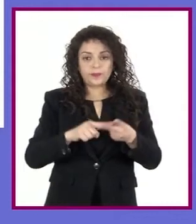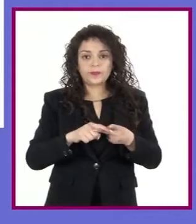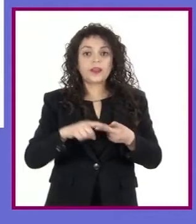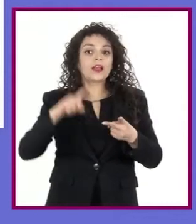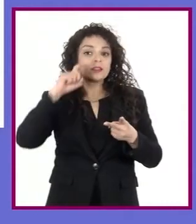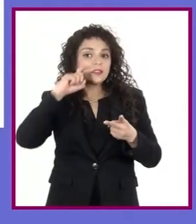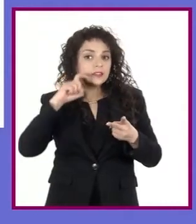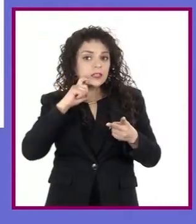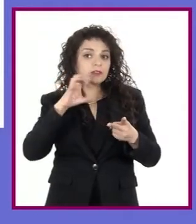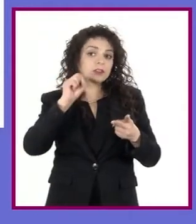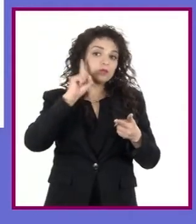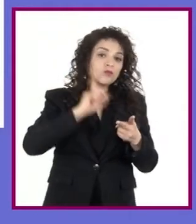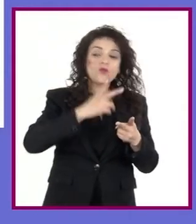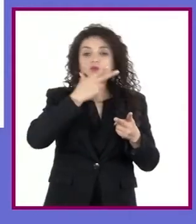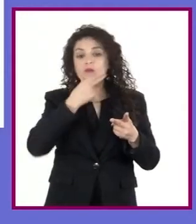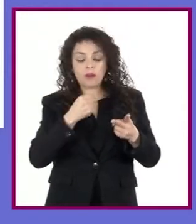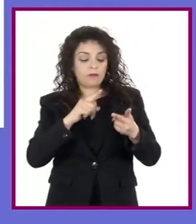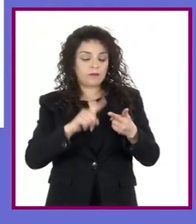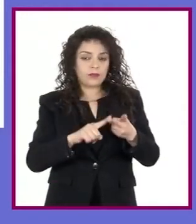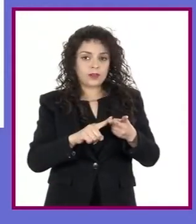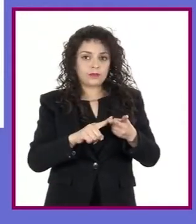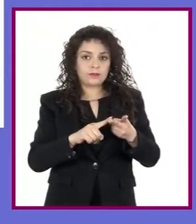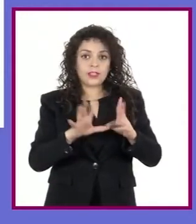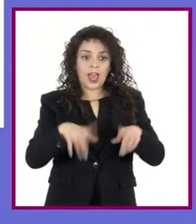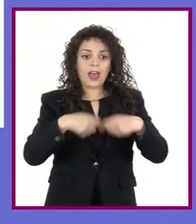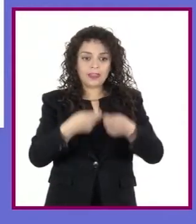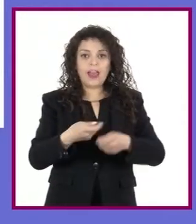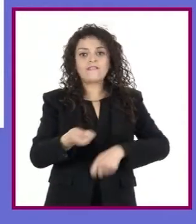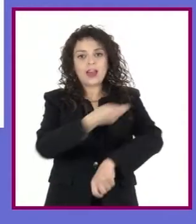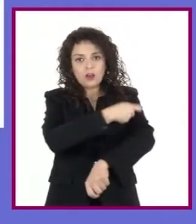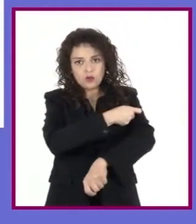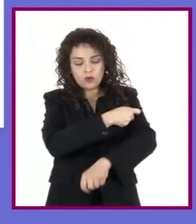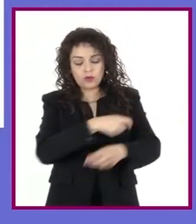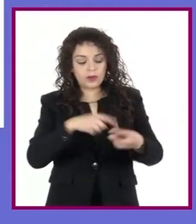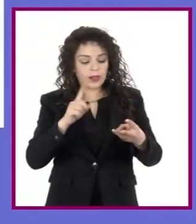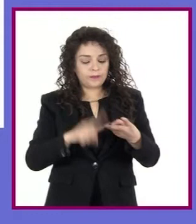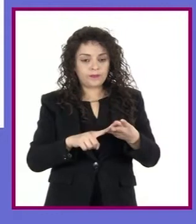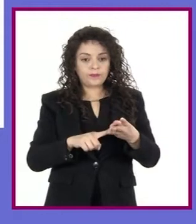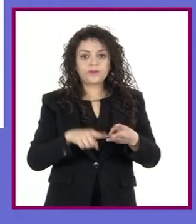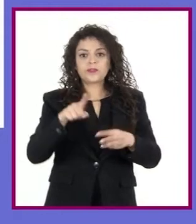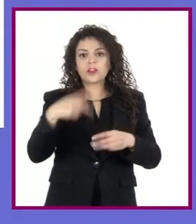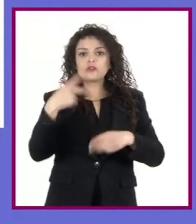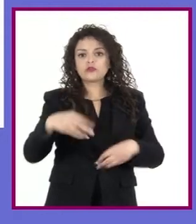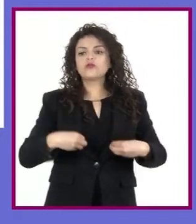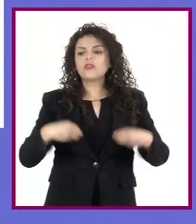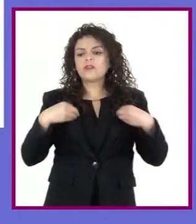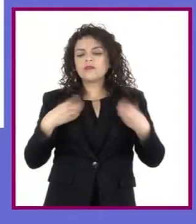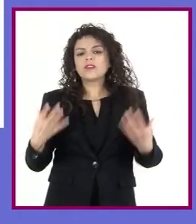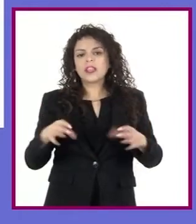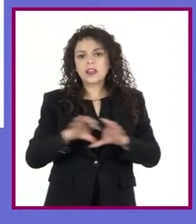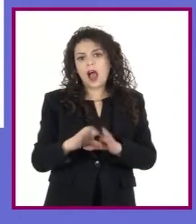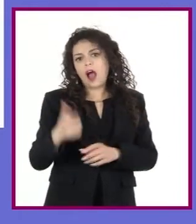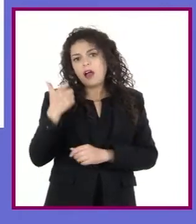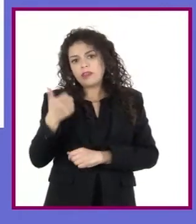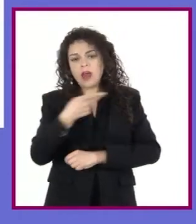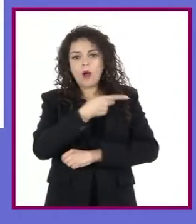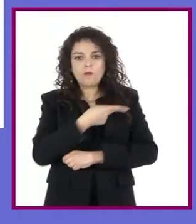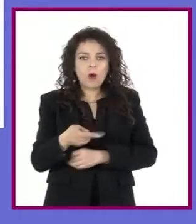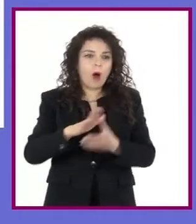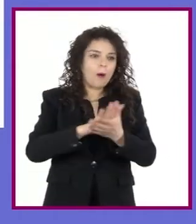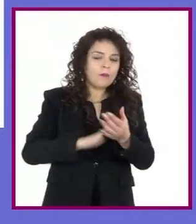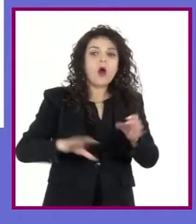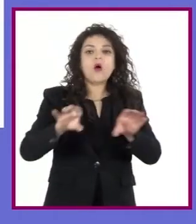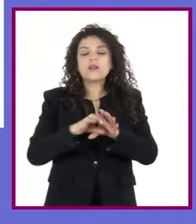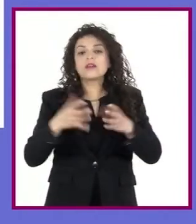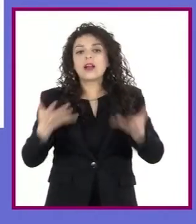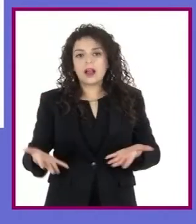sexo de las personas que fueron vacunadas, sus condiciones socioeconómicas de vida, su ubicación geográfica. Estos